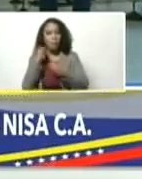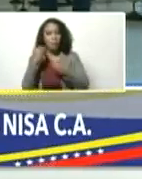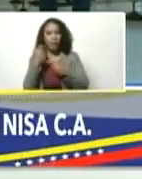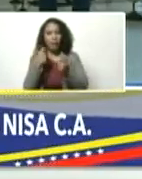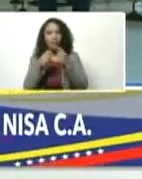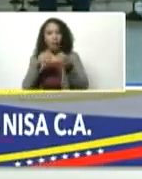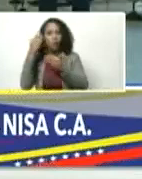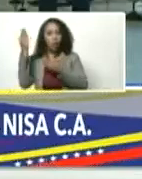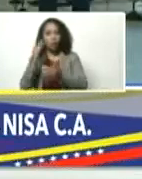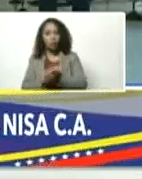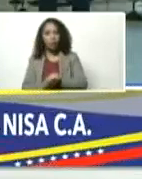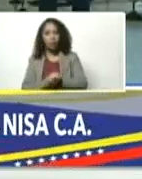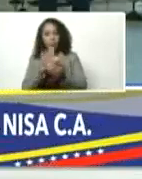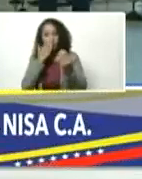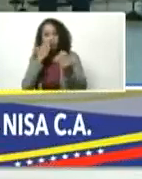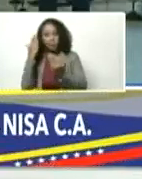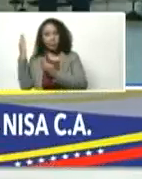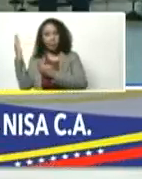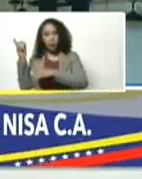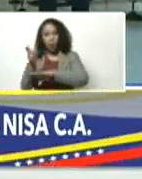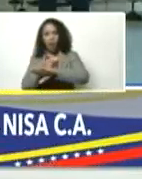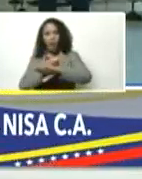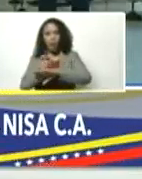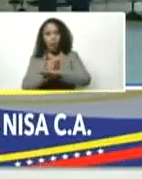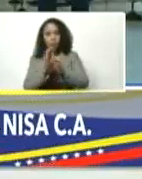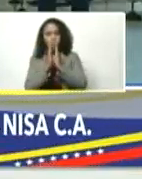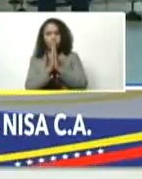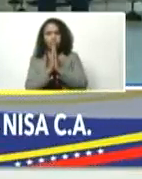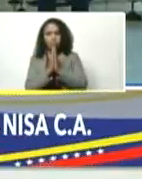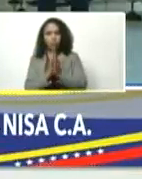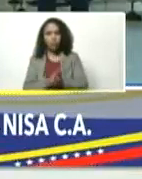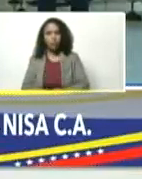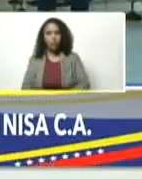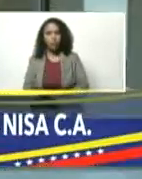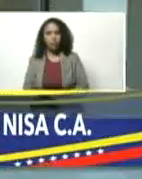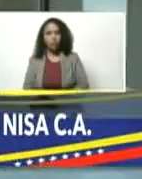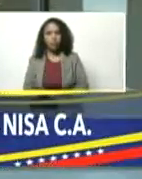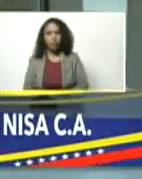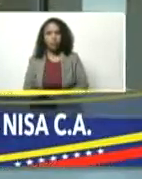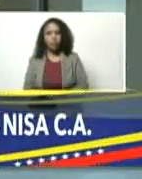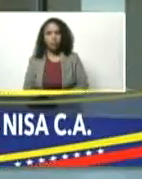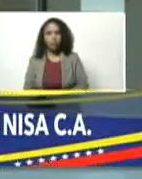exportación. Adelante, gobernador, por favor.